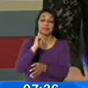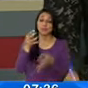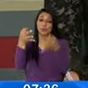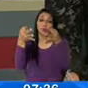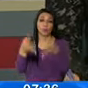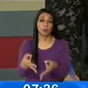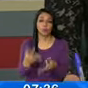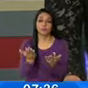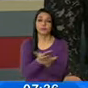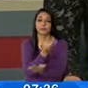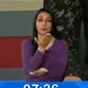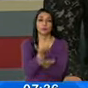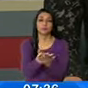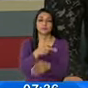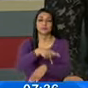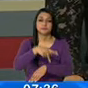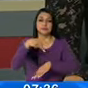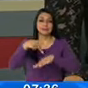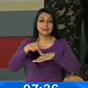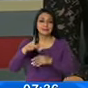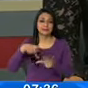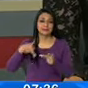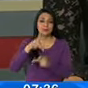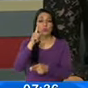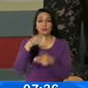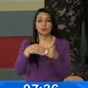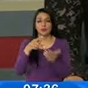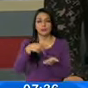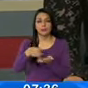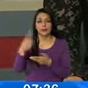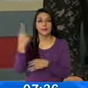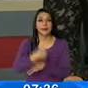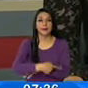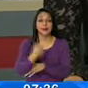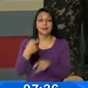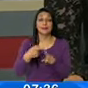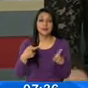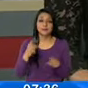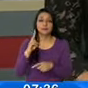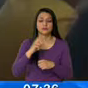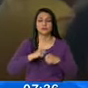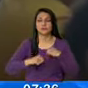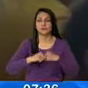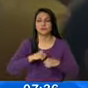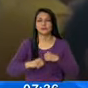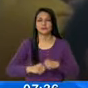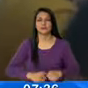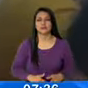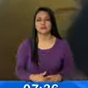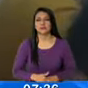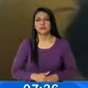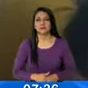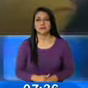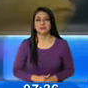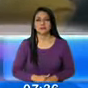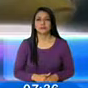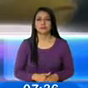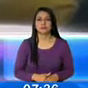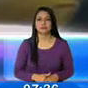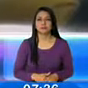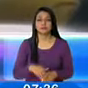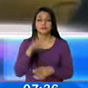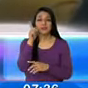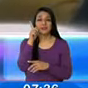de la prefectura de Pichincha de cobrar $1 de peaje desde este 2 de mayo. Fue en rueda de prensa que los dirigentes